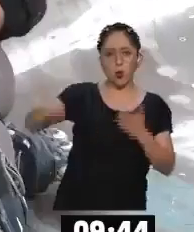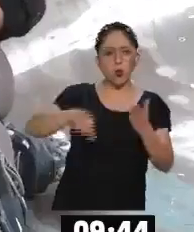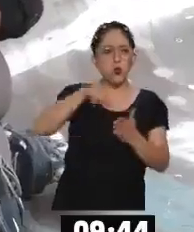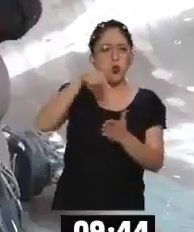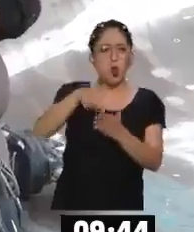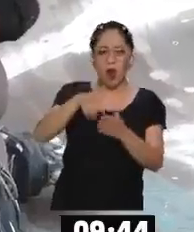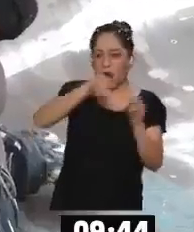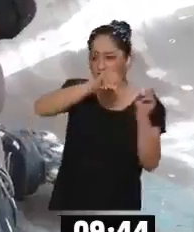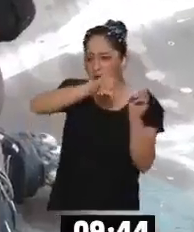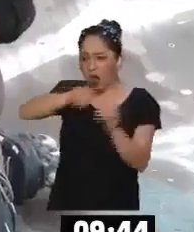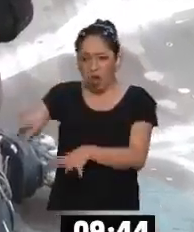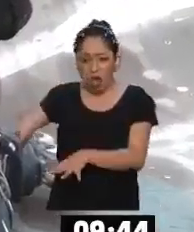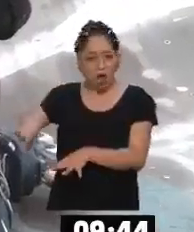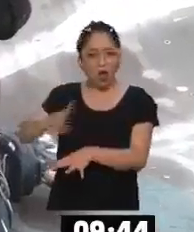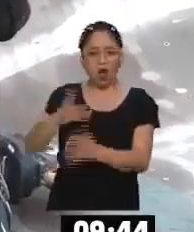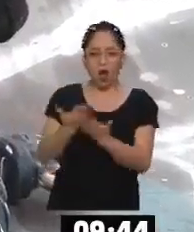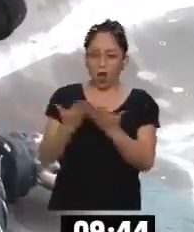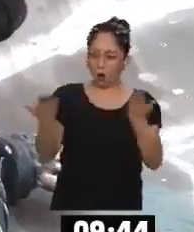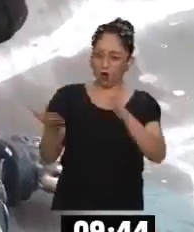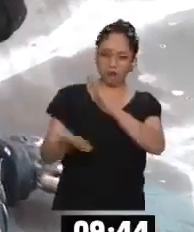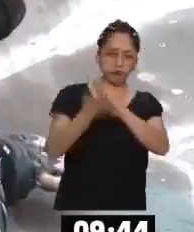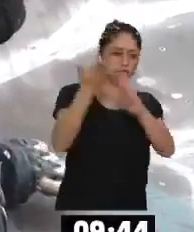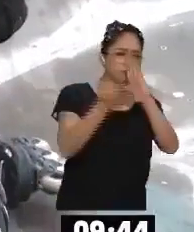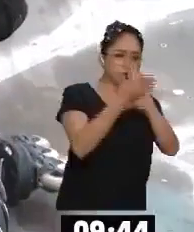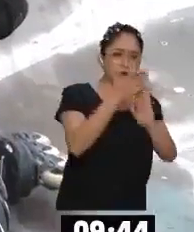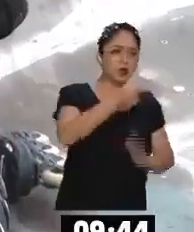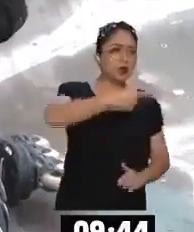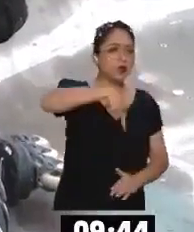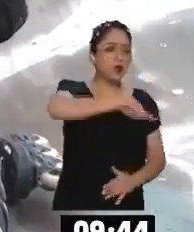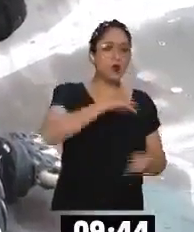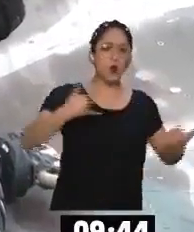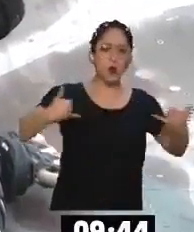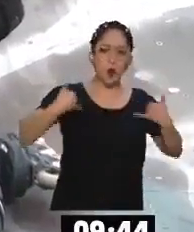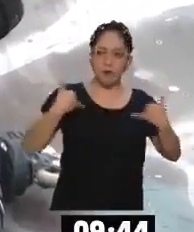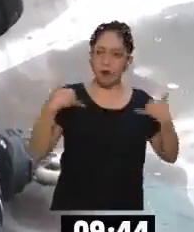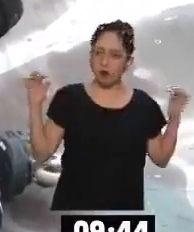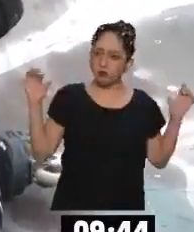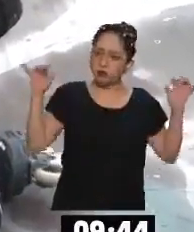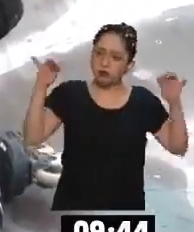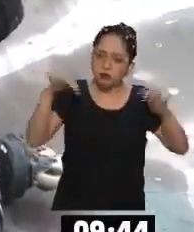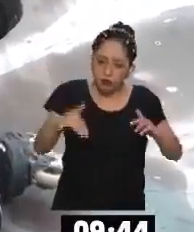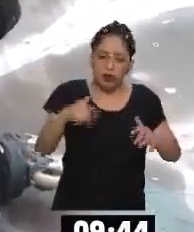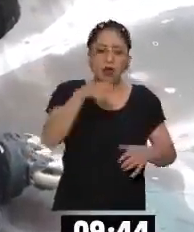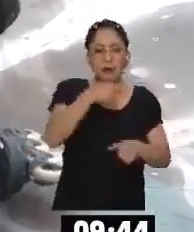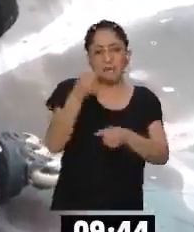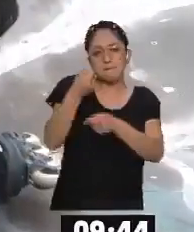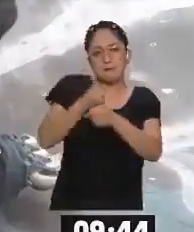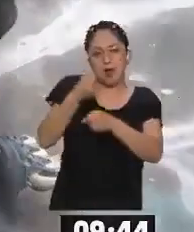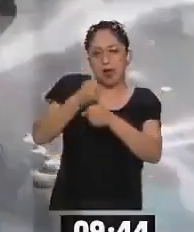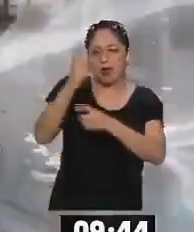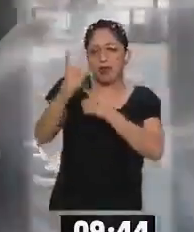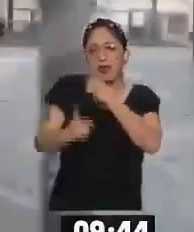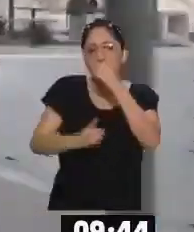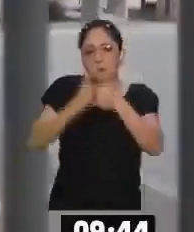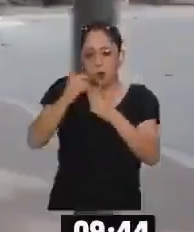todos pues convivamos, para que se desarrollen deportes que pues son más sanos y son lugares que muchas veces